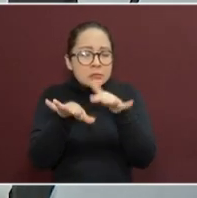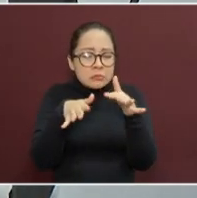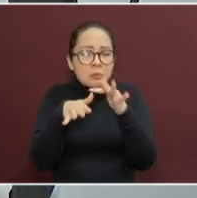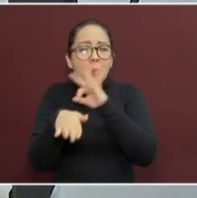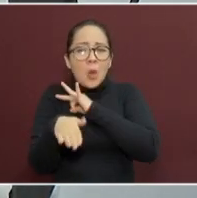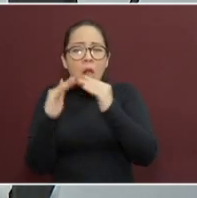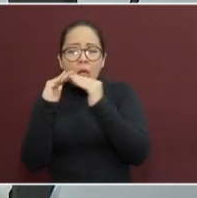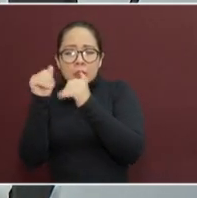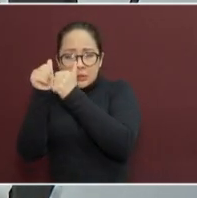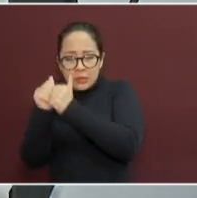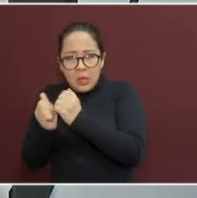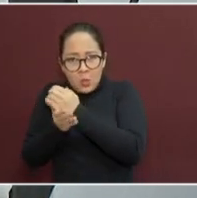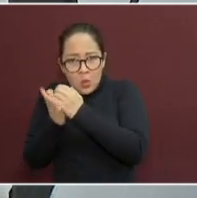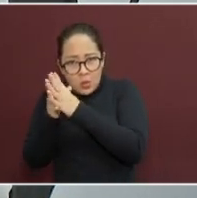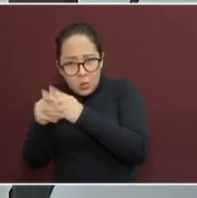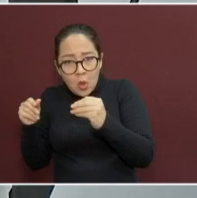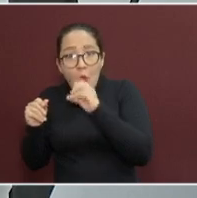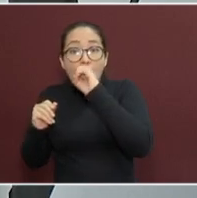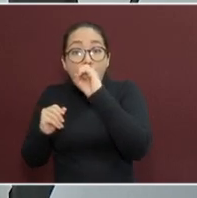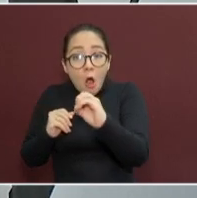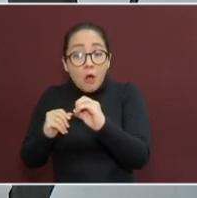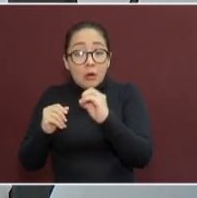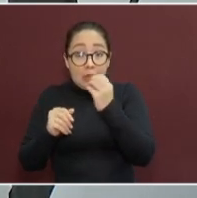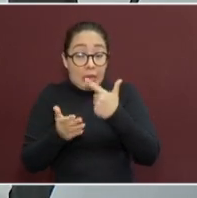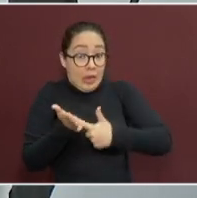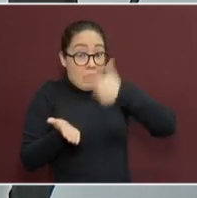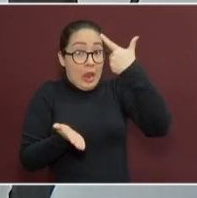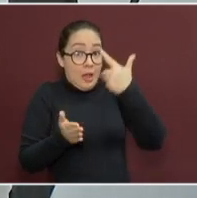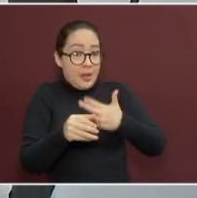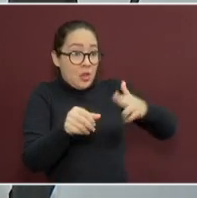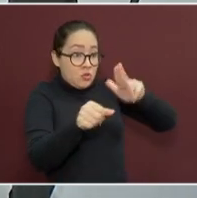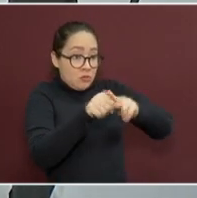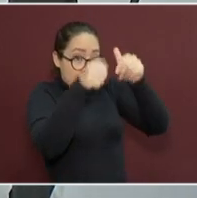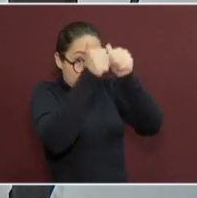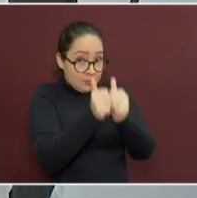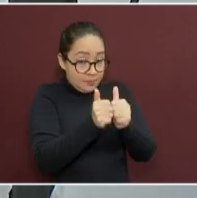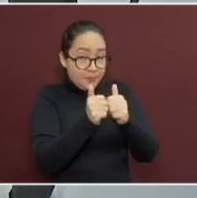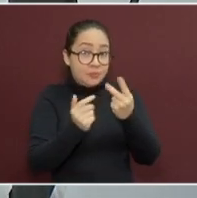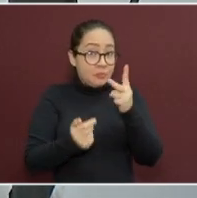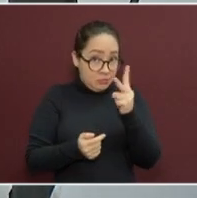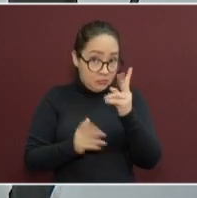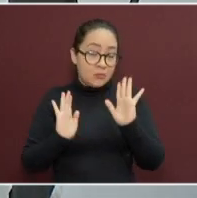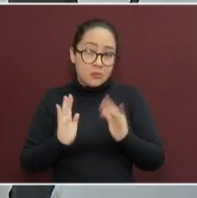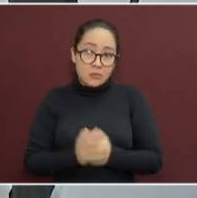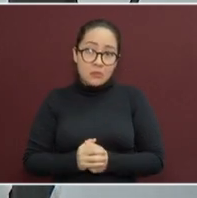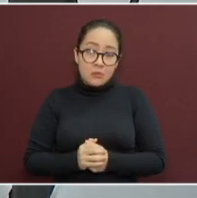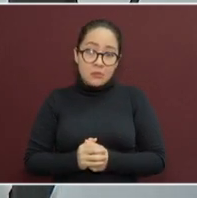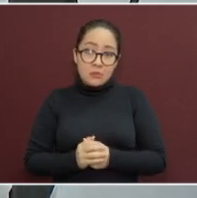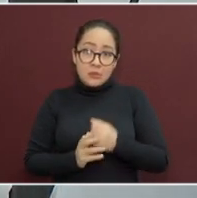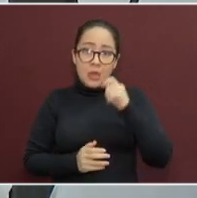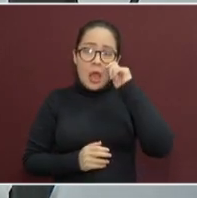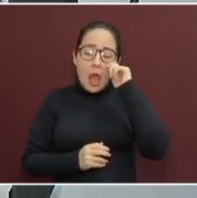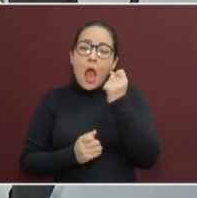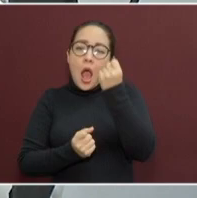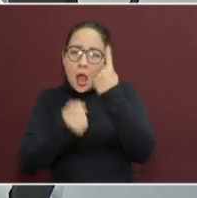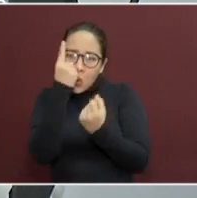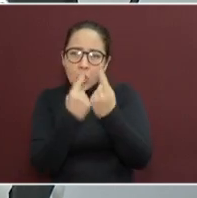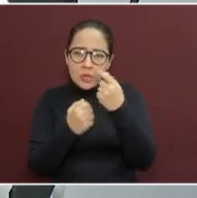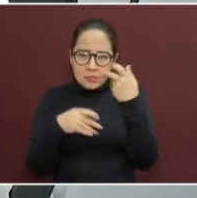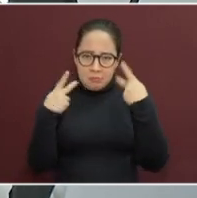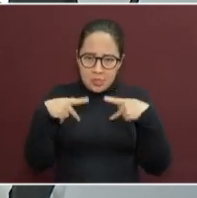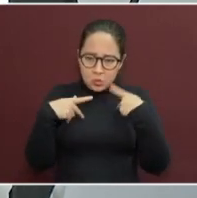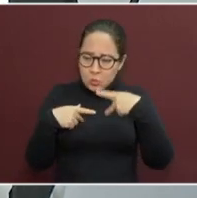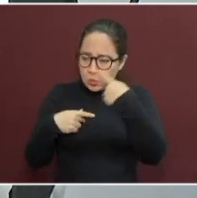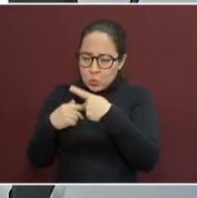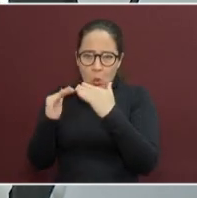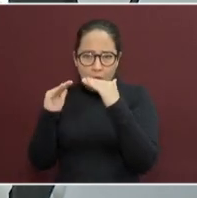hospitalización pues dicho sea de paso hay pacientes que inician con tratamiento ambulatorio en sus